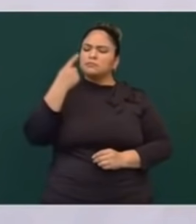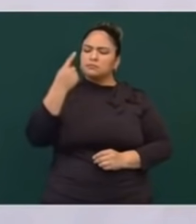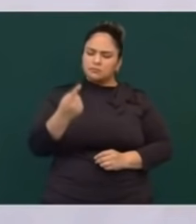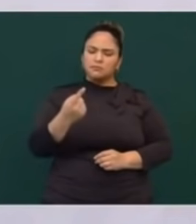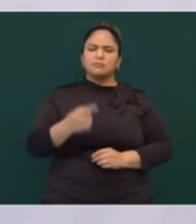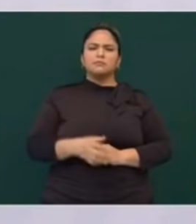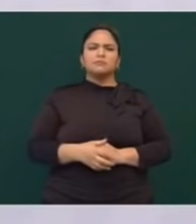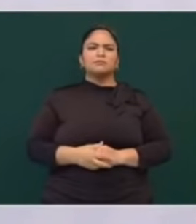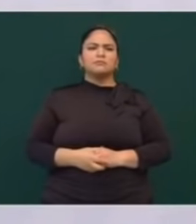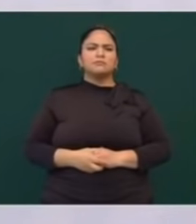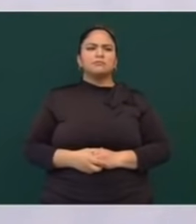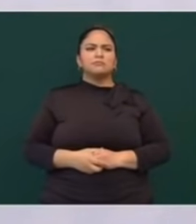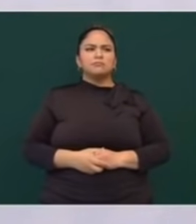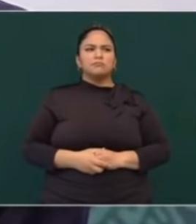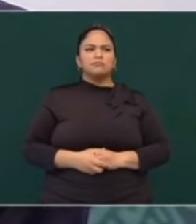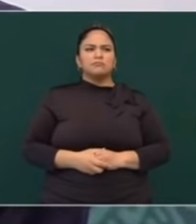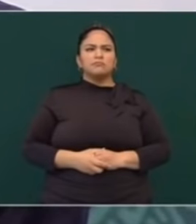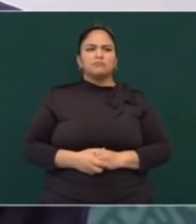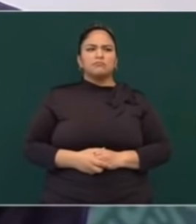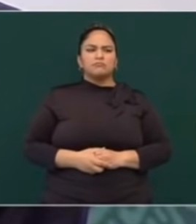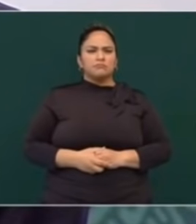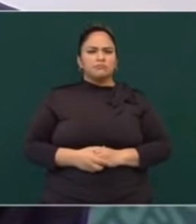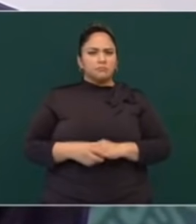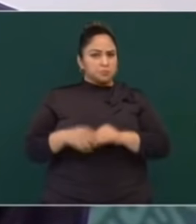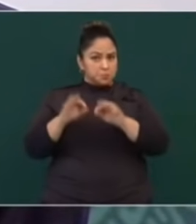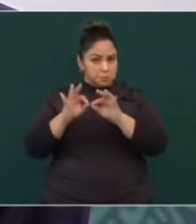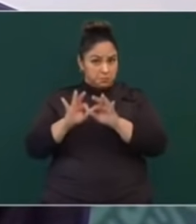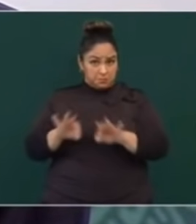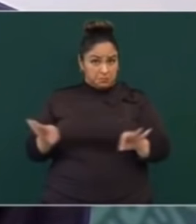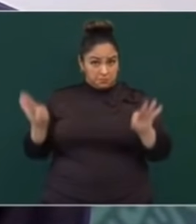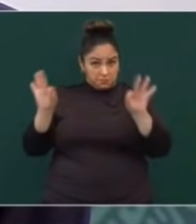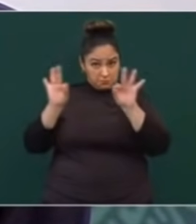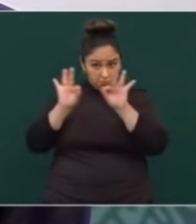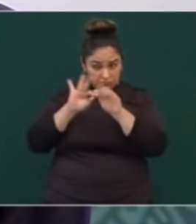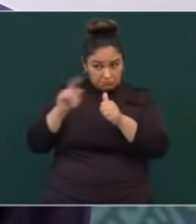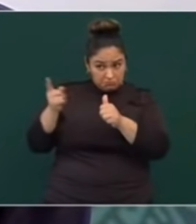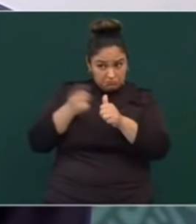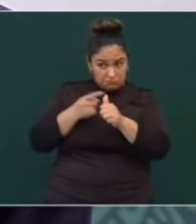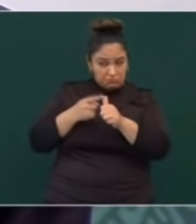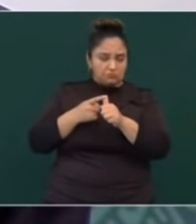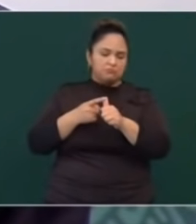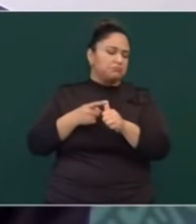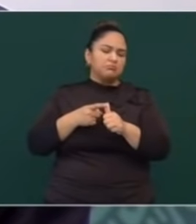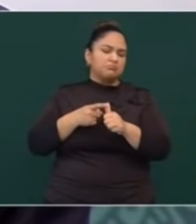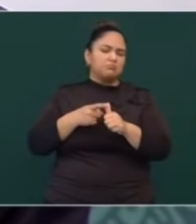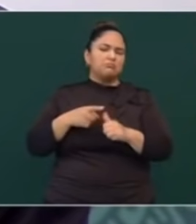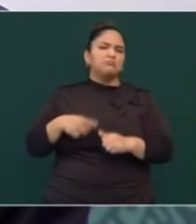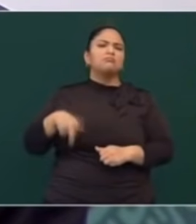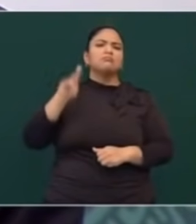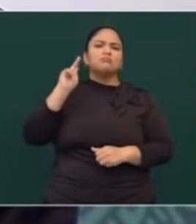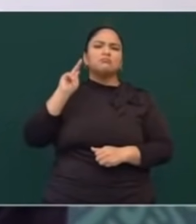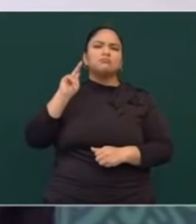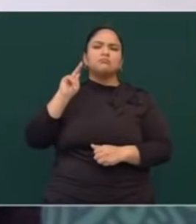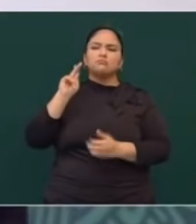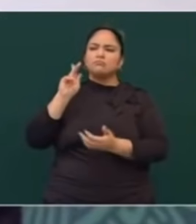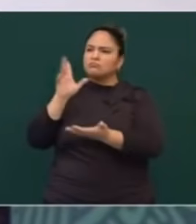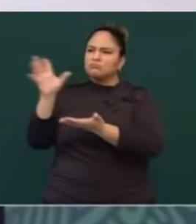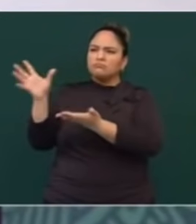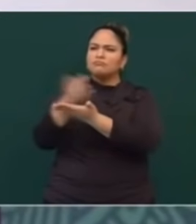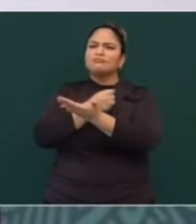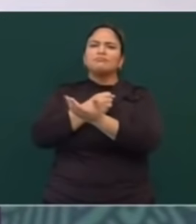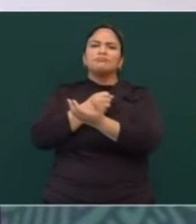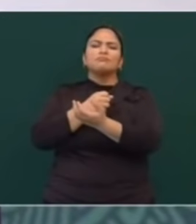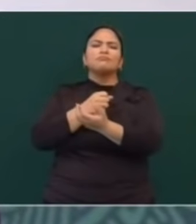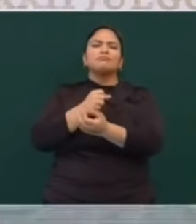eso no es lo fundamental. La gran recompensa es